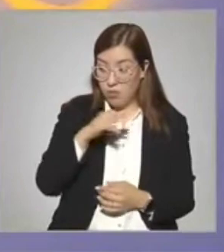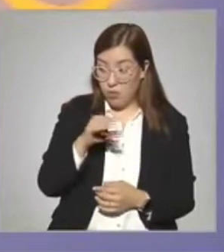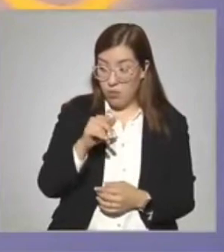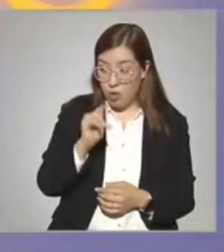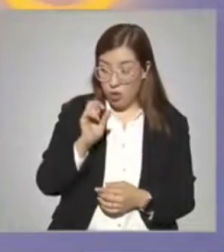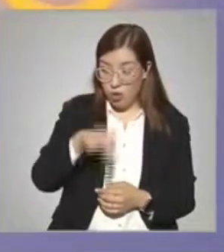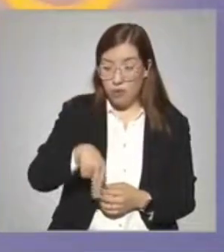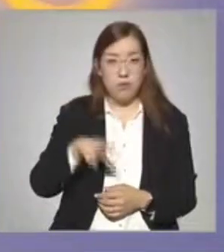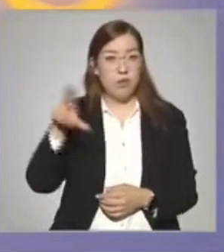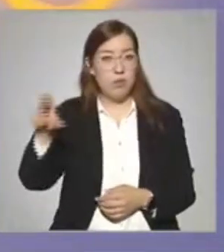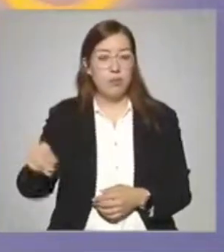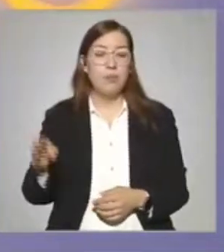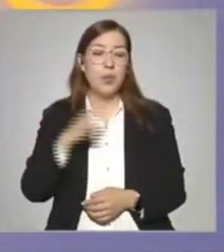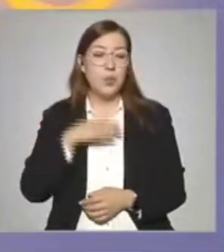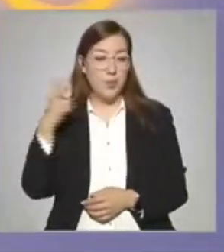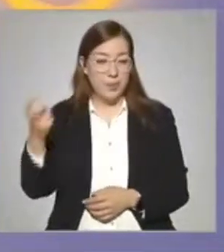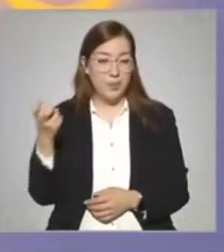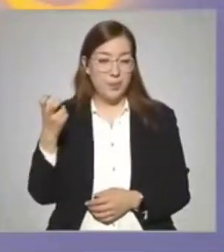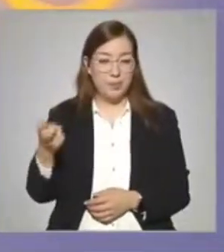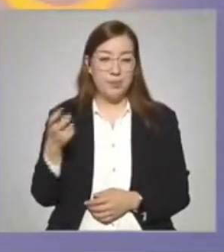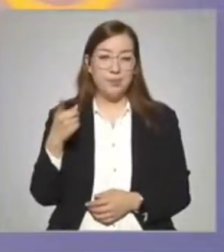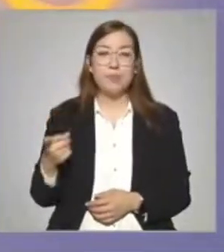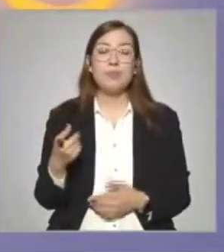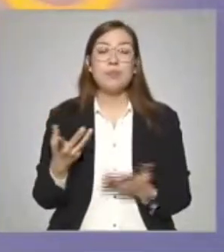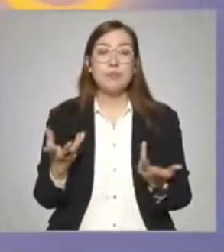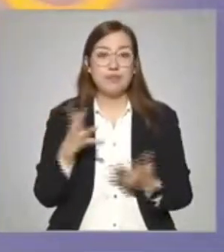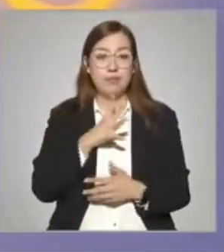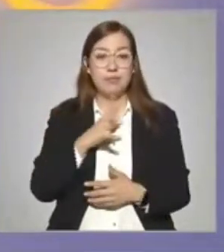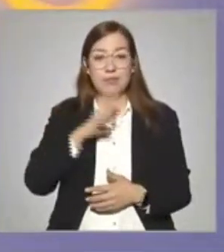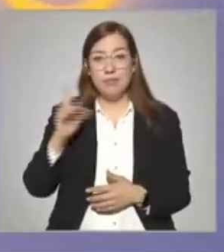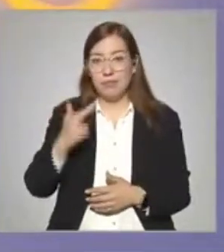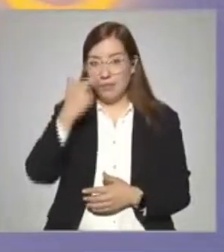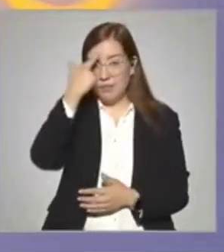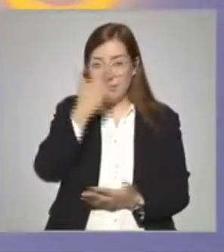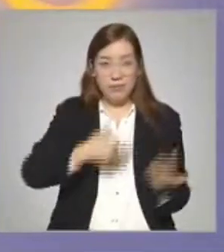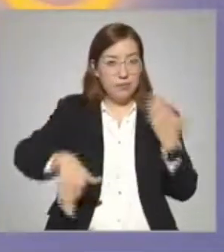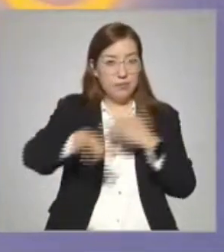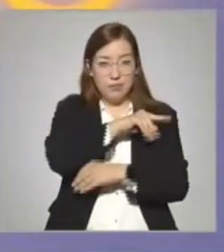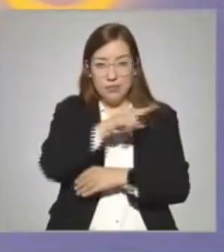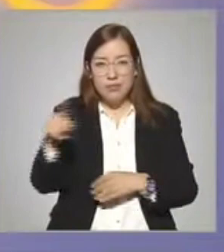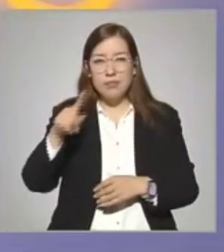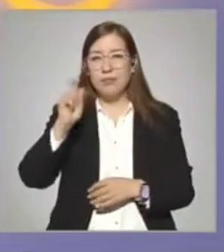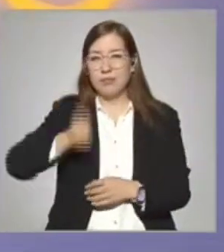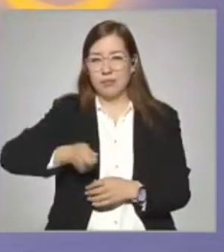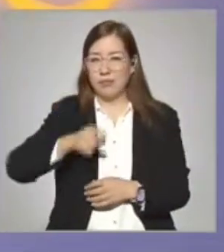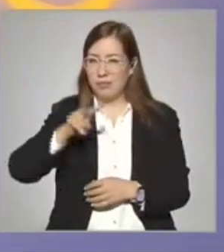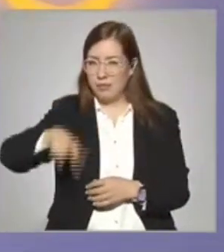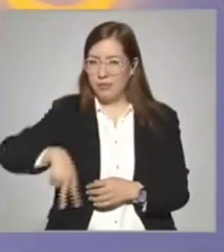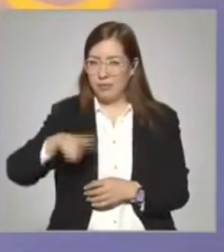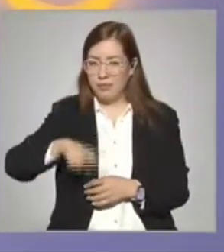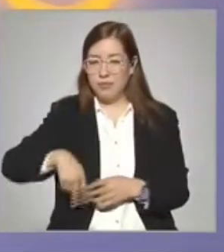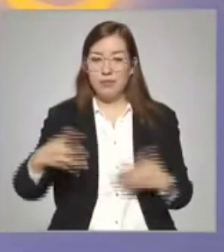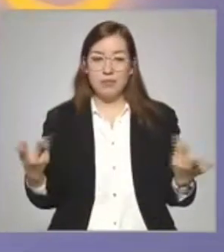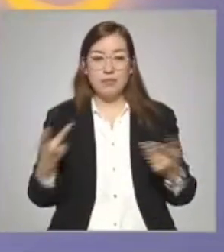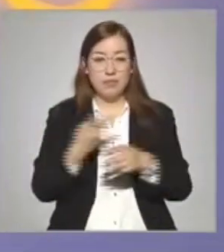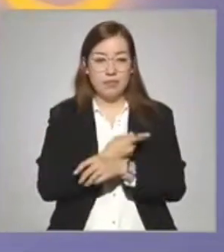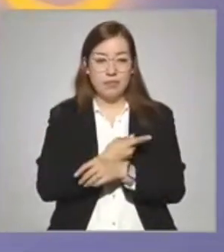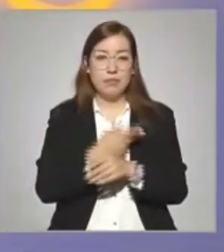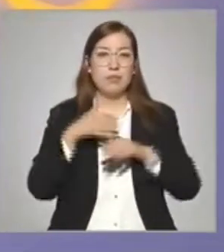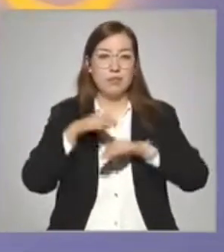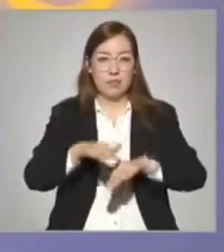¡Está bien! ¡Mató usted al señor Morton! ¡No! El insólito caso del señor Morton nos recuerda de forma entrañable lo que realmente debe suceder sobre